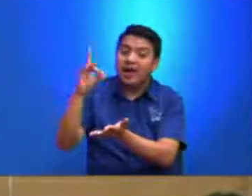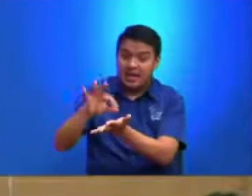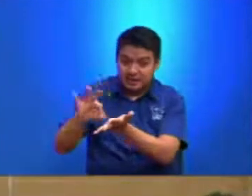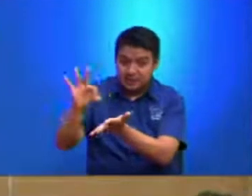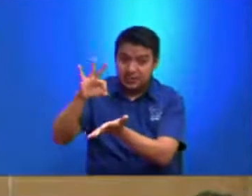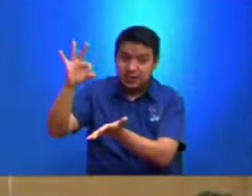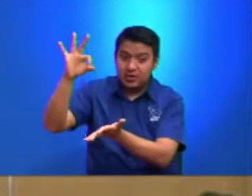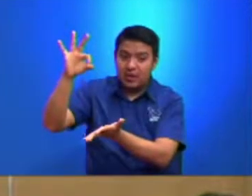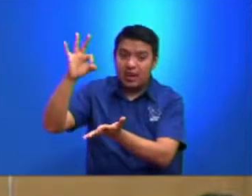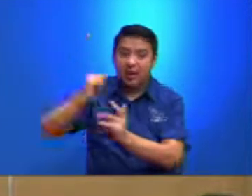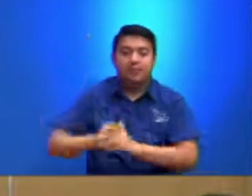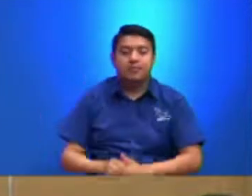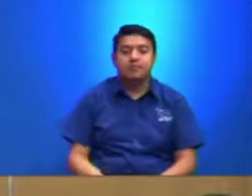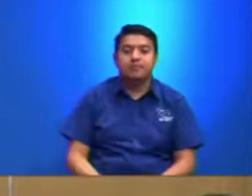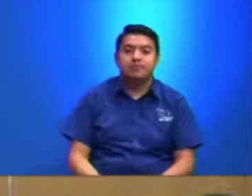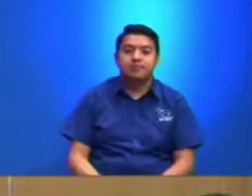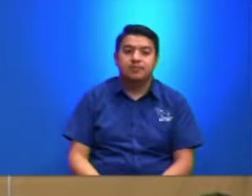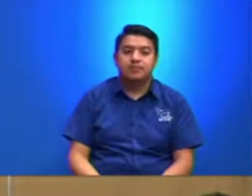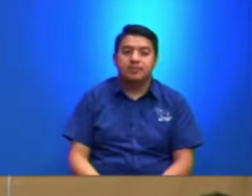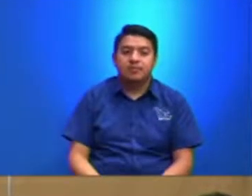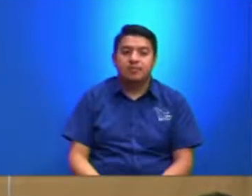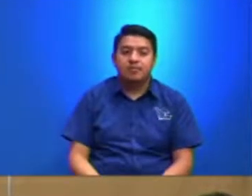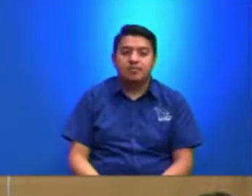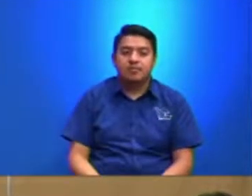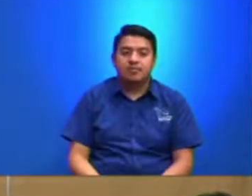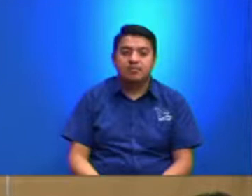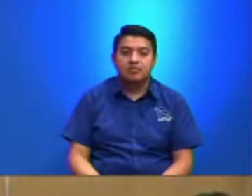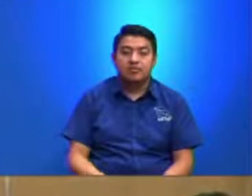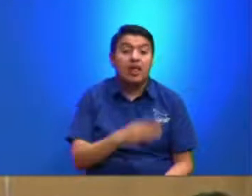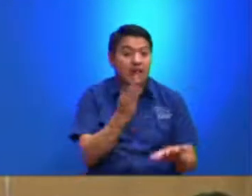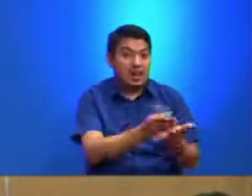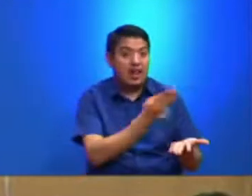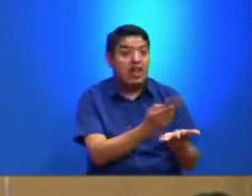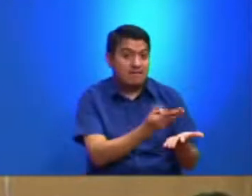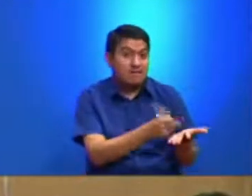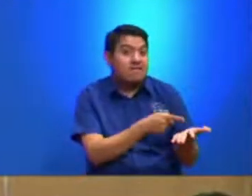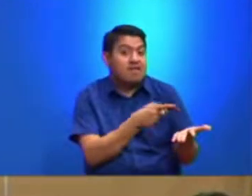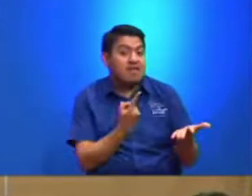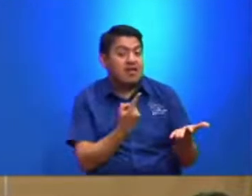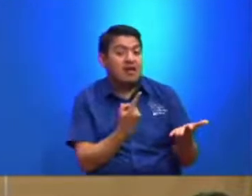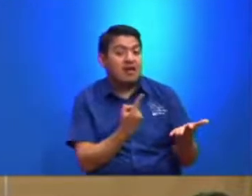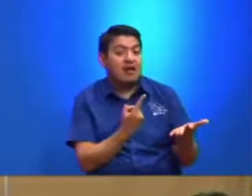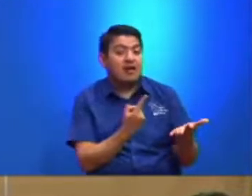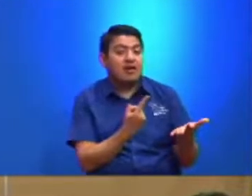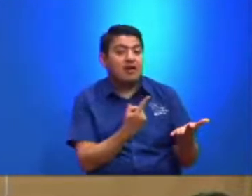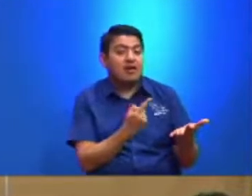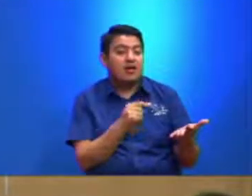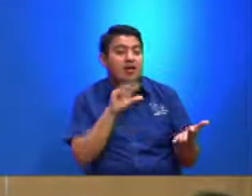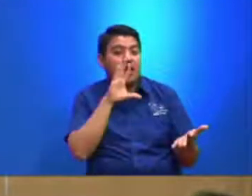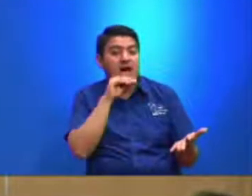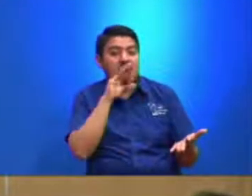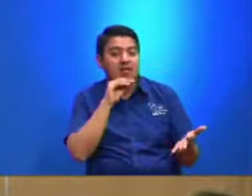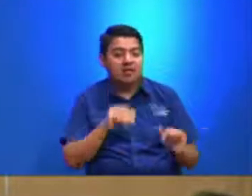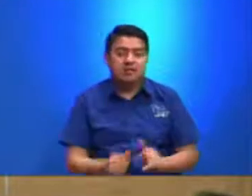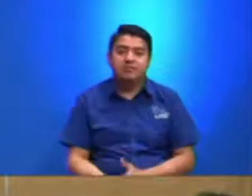del cielo. Recuérdense que hay en la Biblia, porque me imagino que ustedes le recetan gotitas para ahí, y